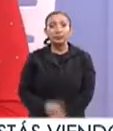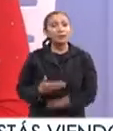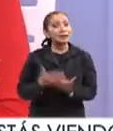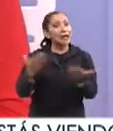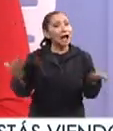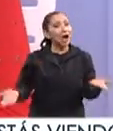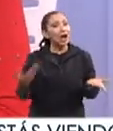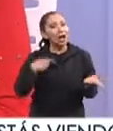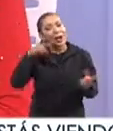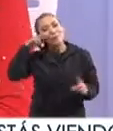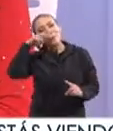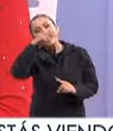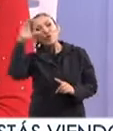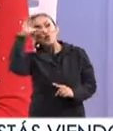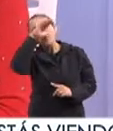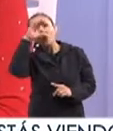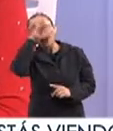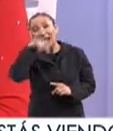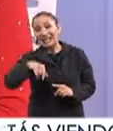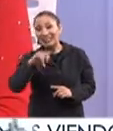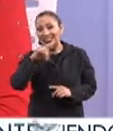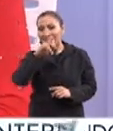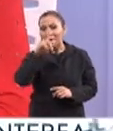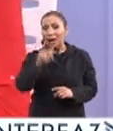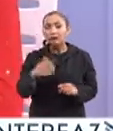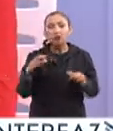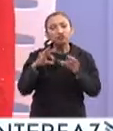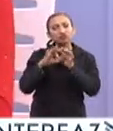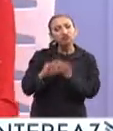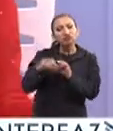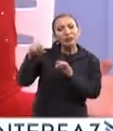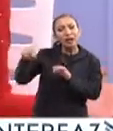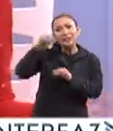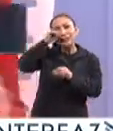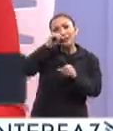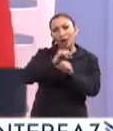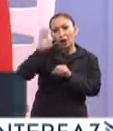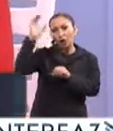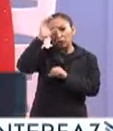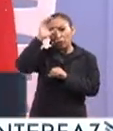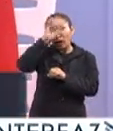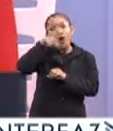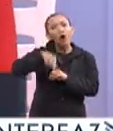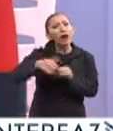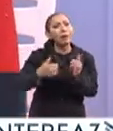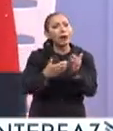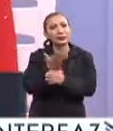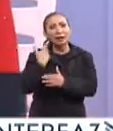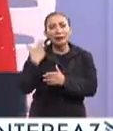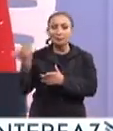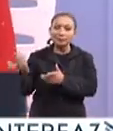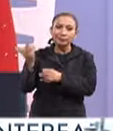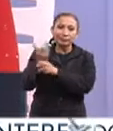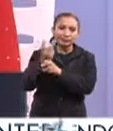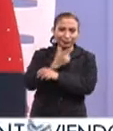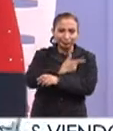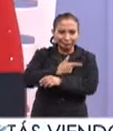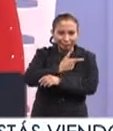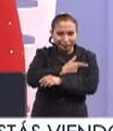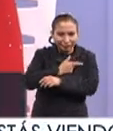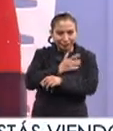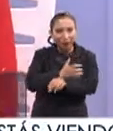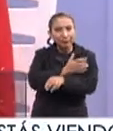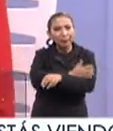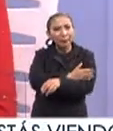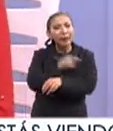Es tiempo de una mirada a la cultura en Interfaz, en colaboración con la Secretaría de Cultura. Y esta mañana tenemos el agrado, el gusto de que